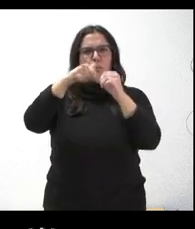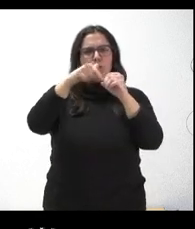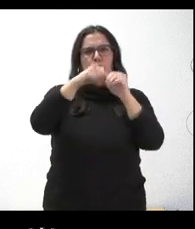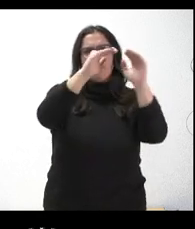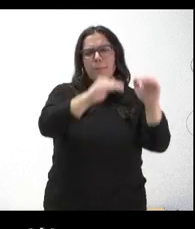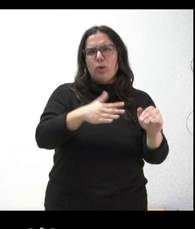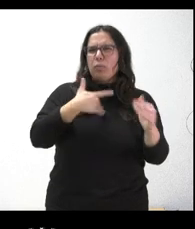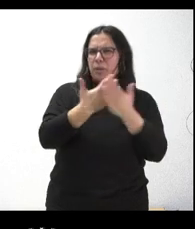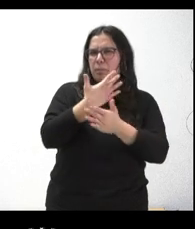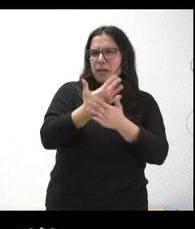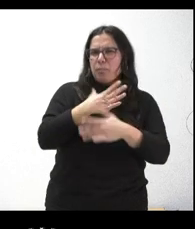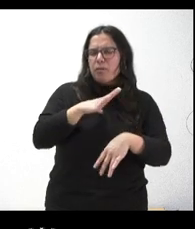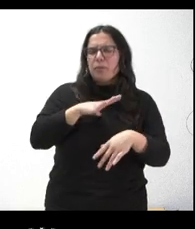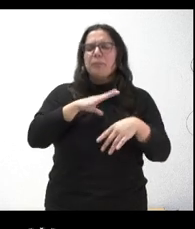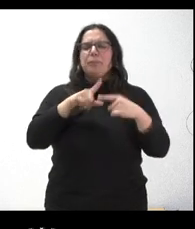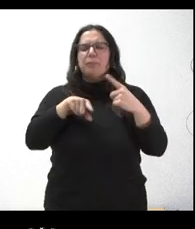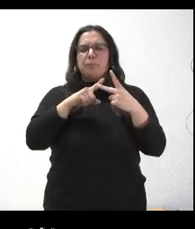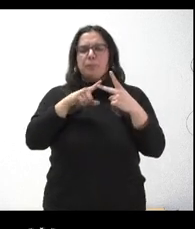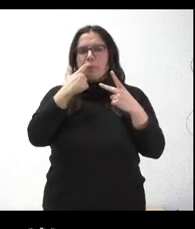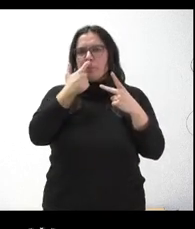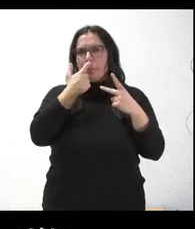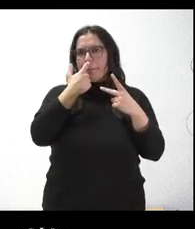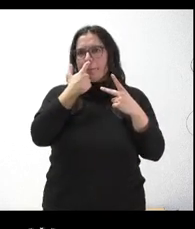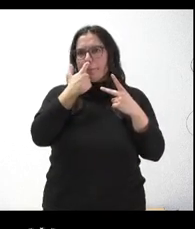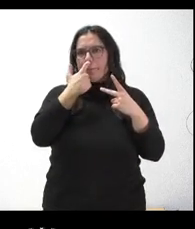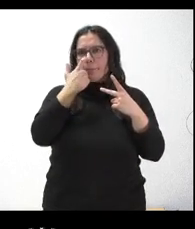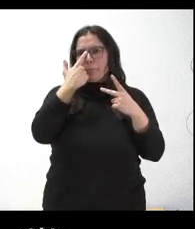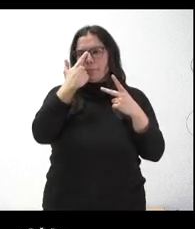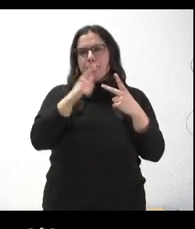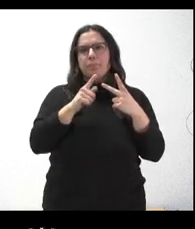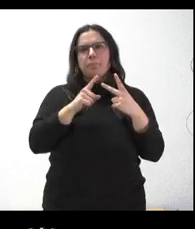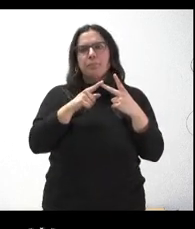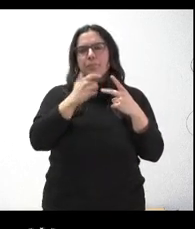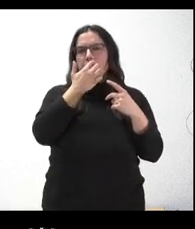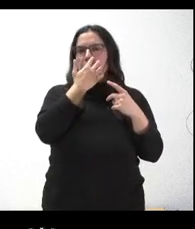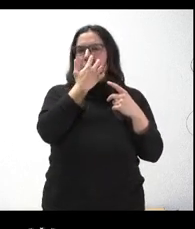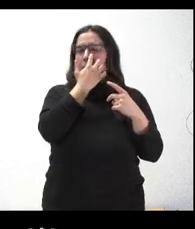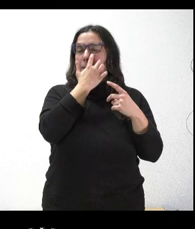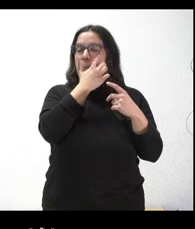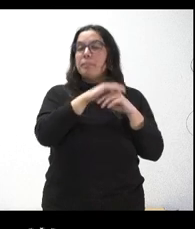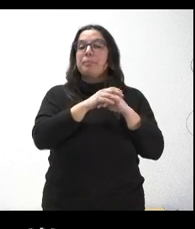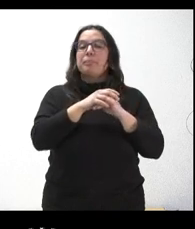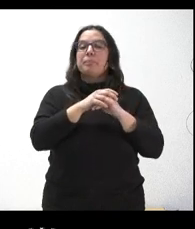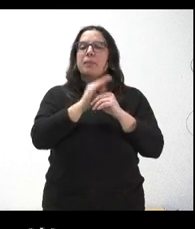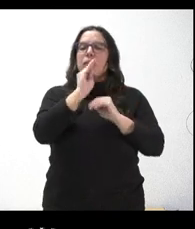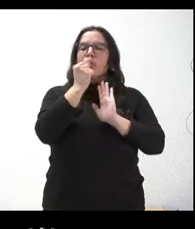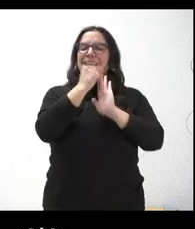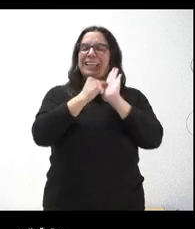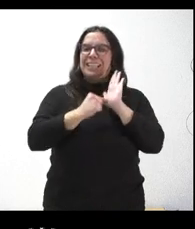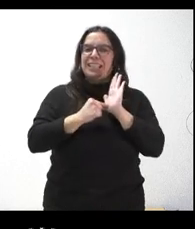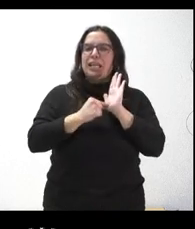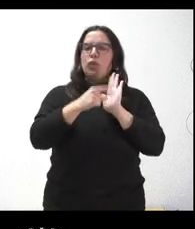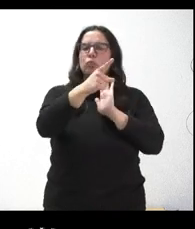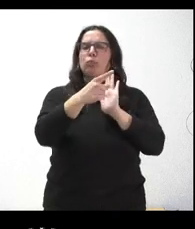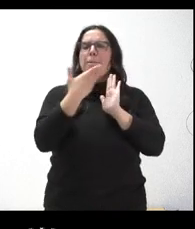sé si nos podría explicar un poco esto luego Los criterios que pide usted